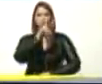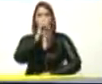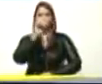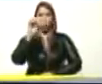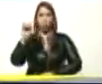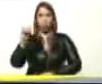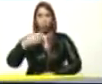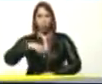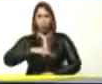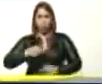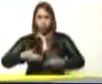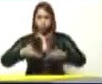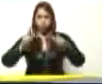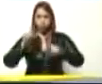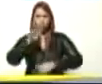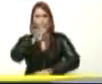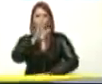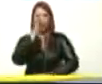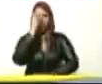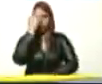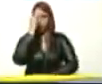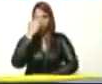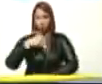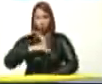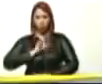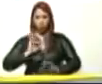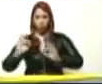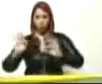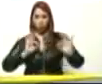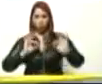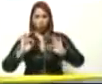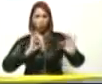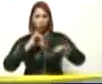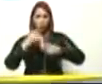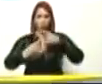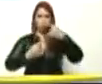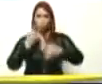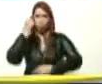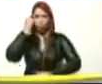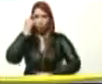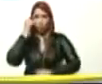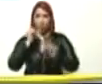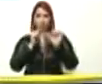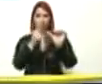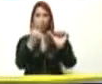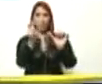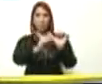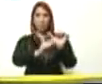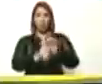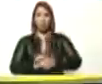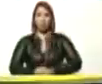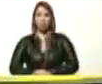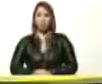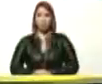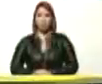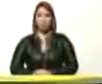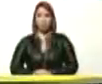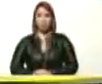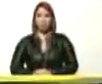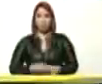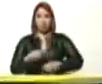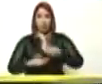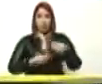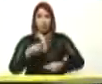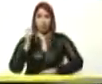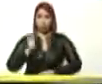vamos a activar el 4 de febrero vamos a preparar todos estos días nos queda un mes para hacer sesiones